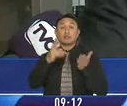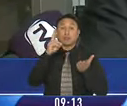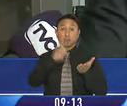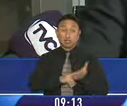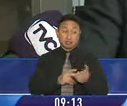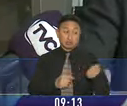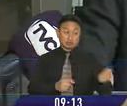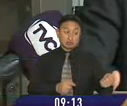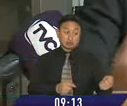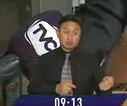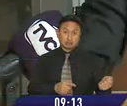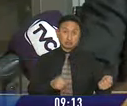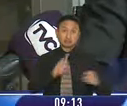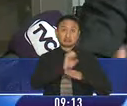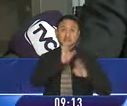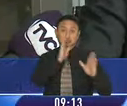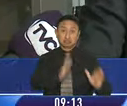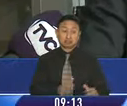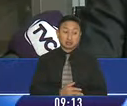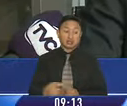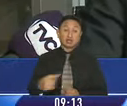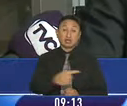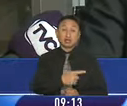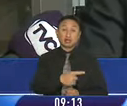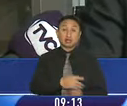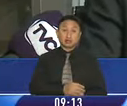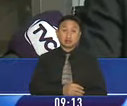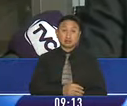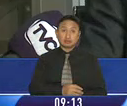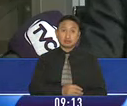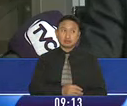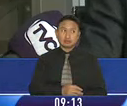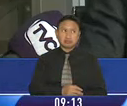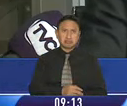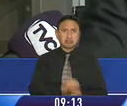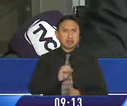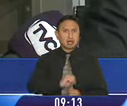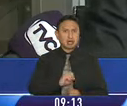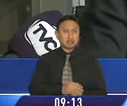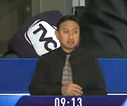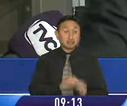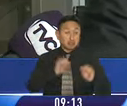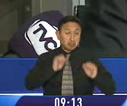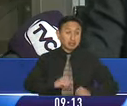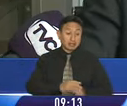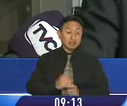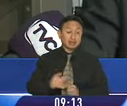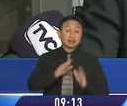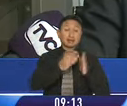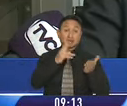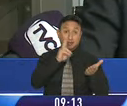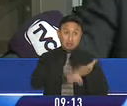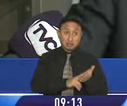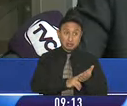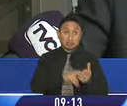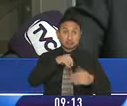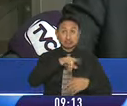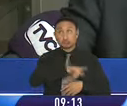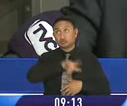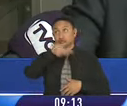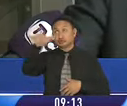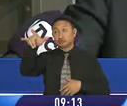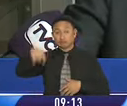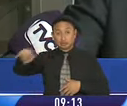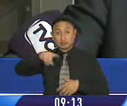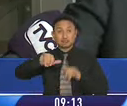porque muchos ecuatorianos podrían verse animados a hacer un mal uso de este visado de corta estancia y